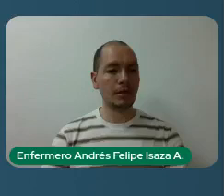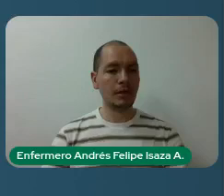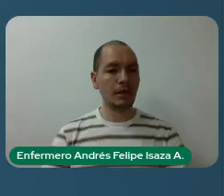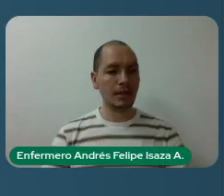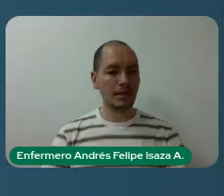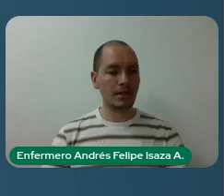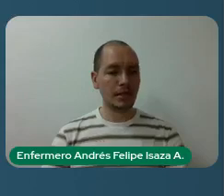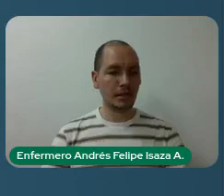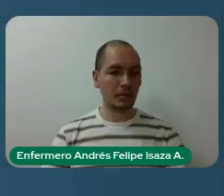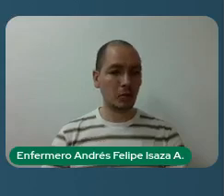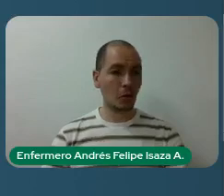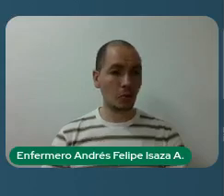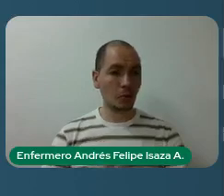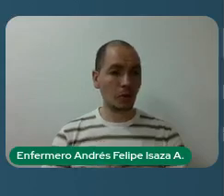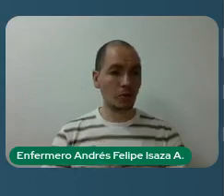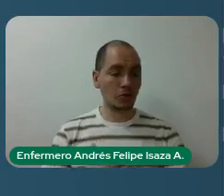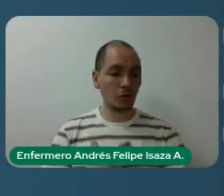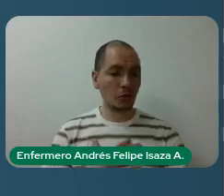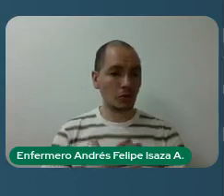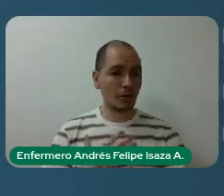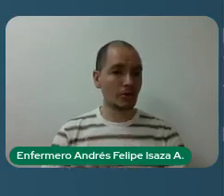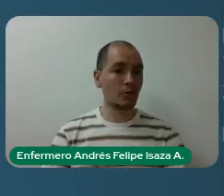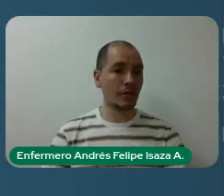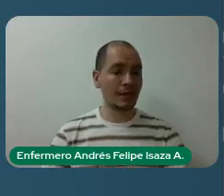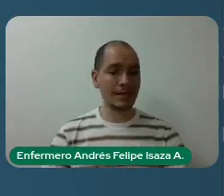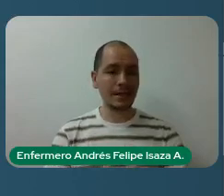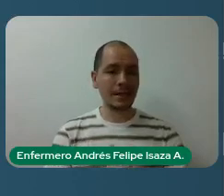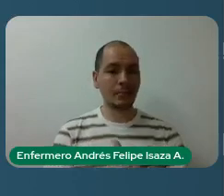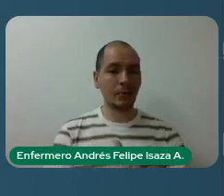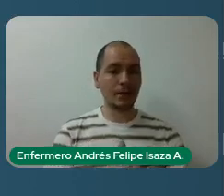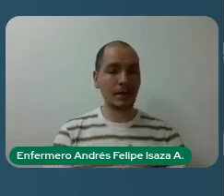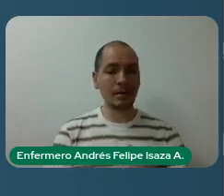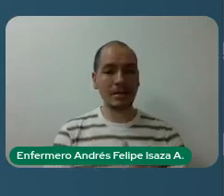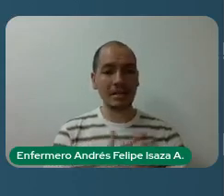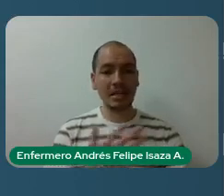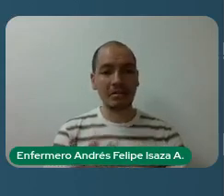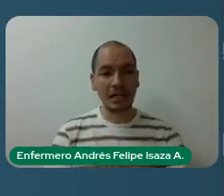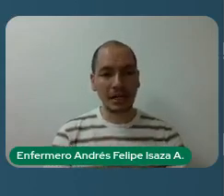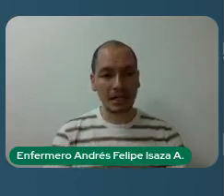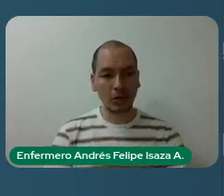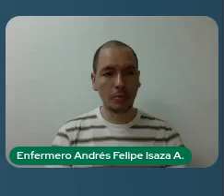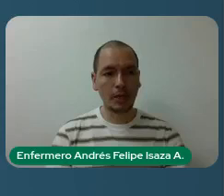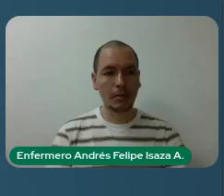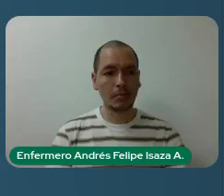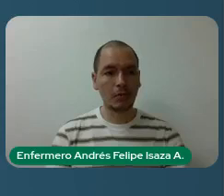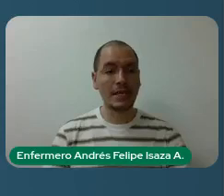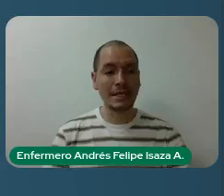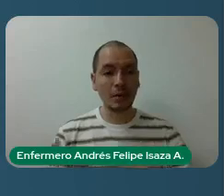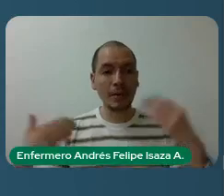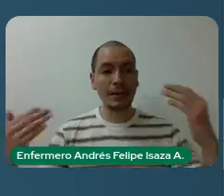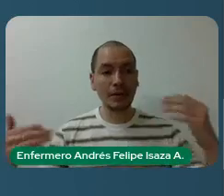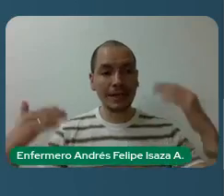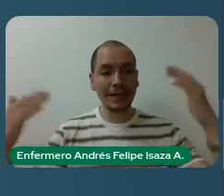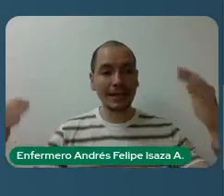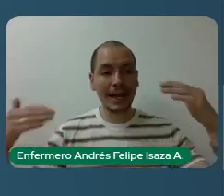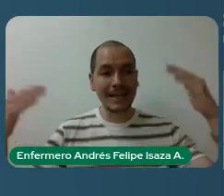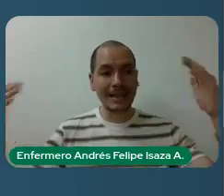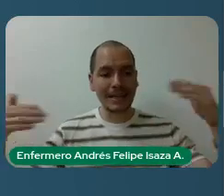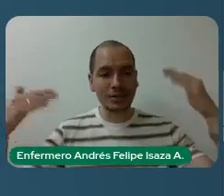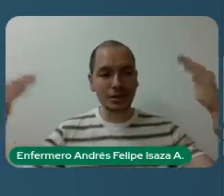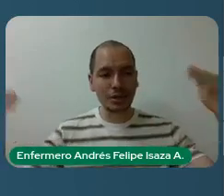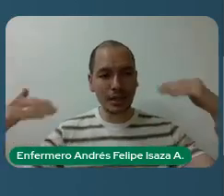muerte. Es decir, no podemos o no sabemos algún antecedente que pueda tener el paciente a nivel cardíaco, por ejemplo, y ese momento